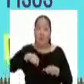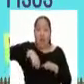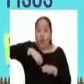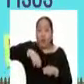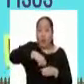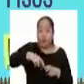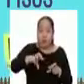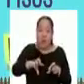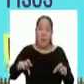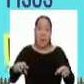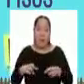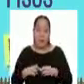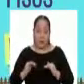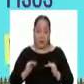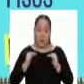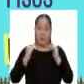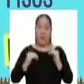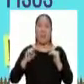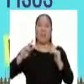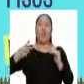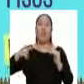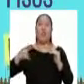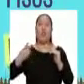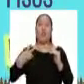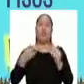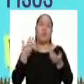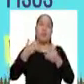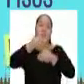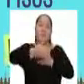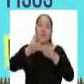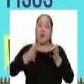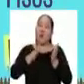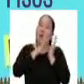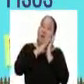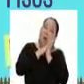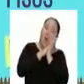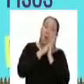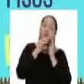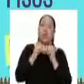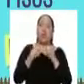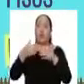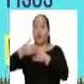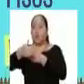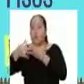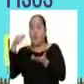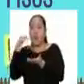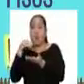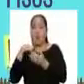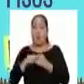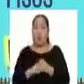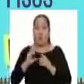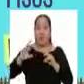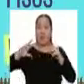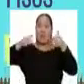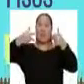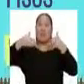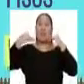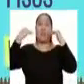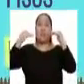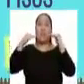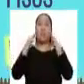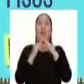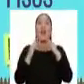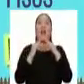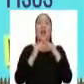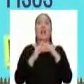el segundo puede que haya habitaciones y un cuarto de estudio. Y en el tercero, la casa del perro y la antena.